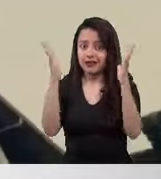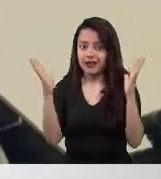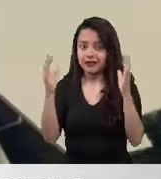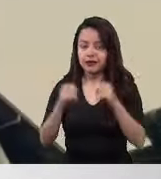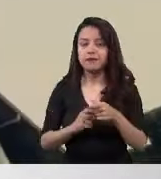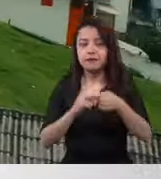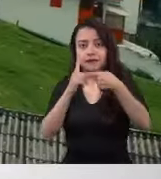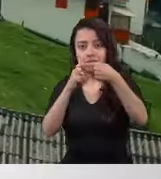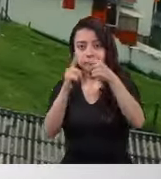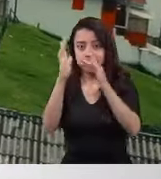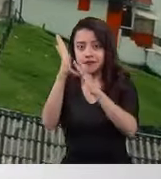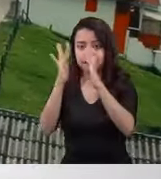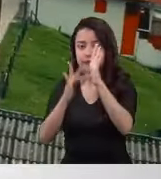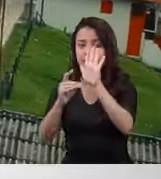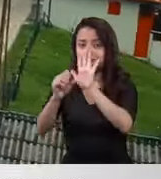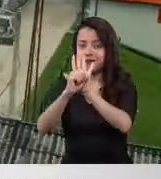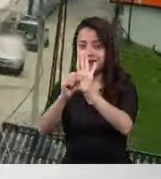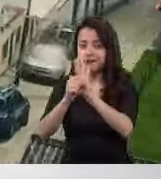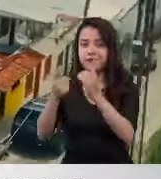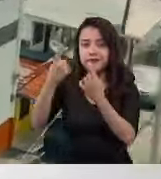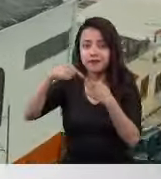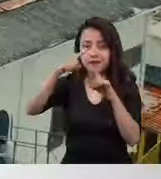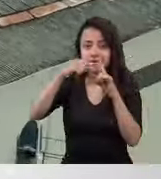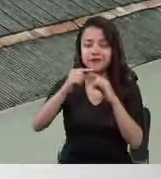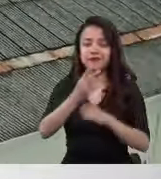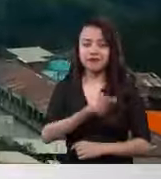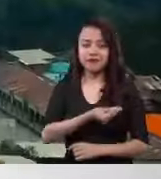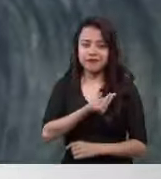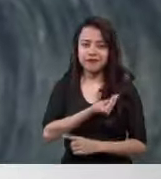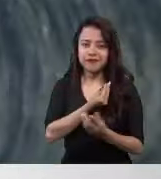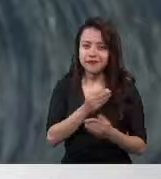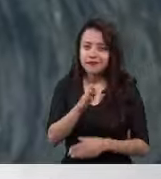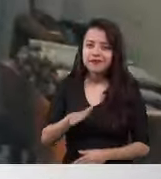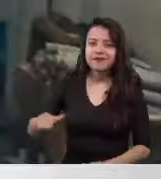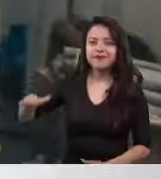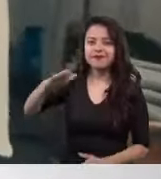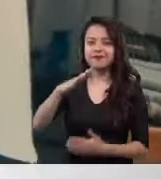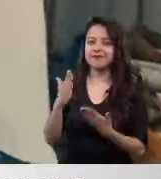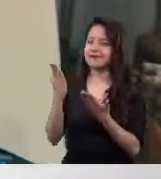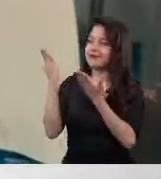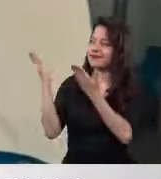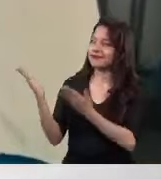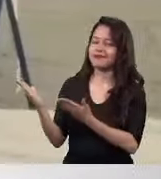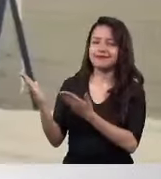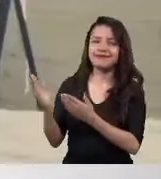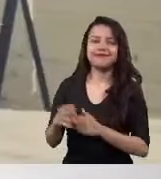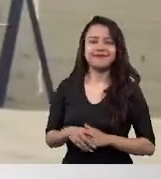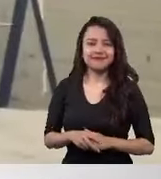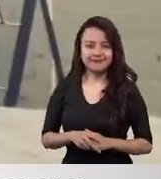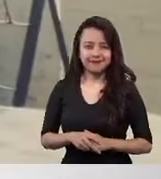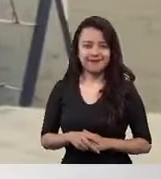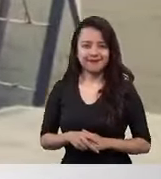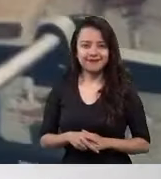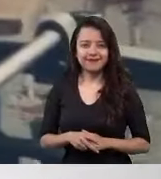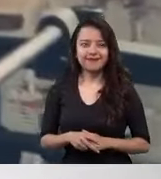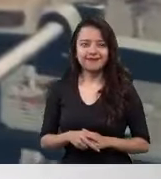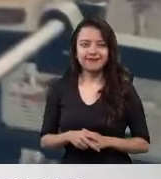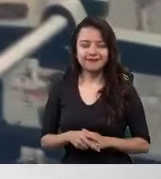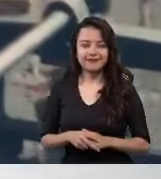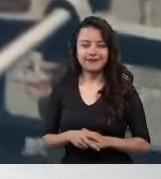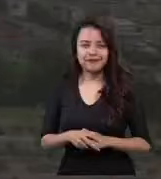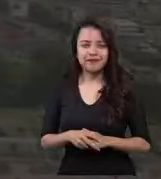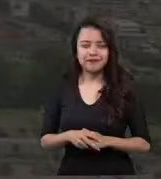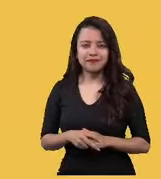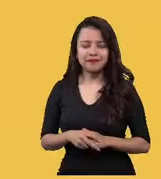de Belalcázar es un símbolo del turismo religioso del departamento, lo que lo hace un destino simplemente imperdible y